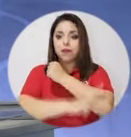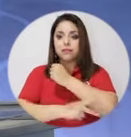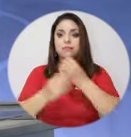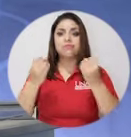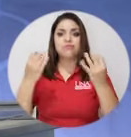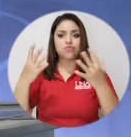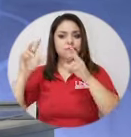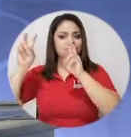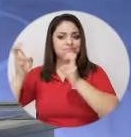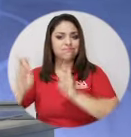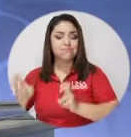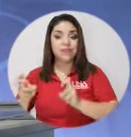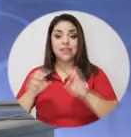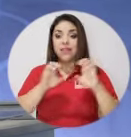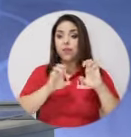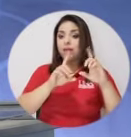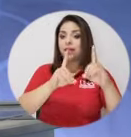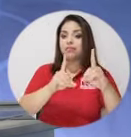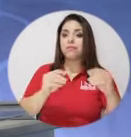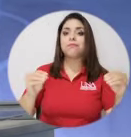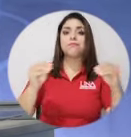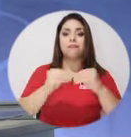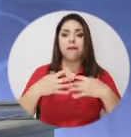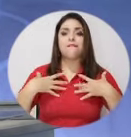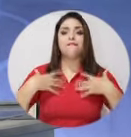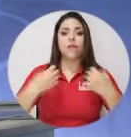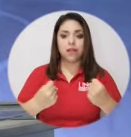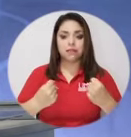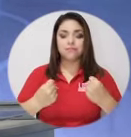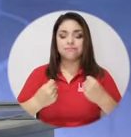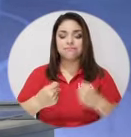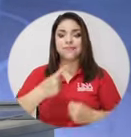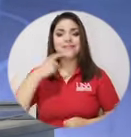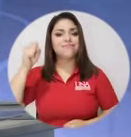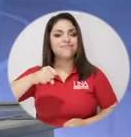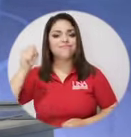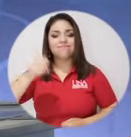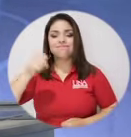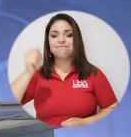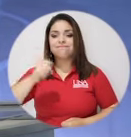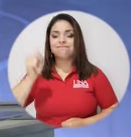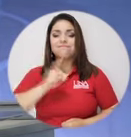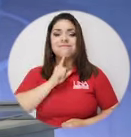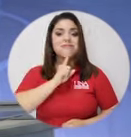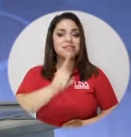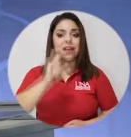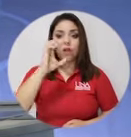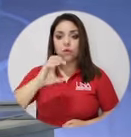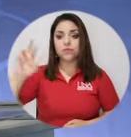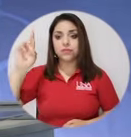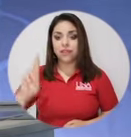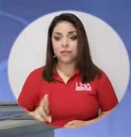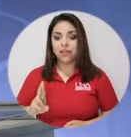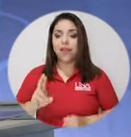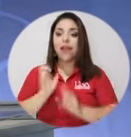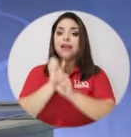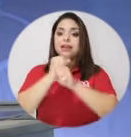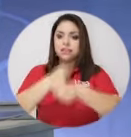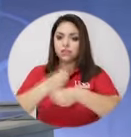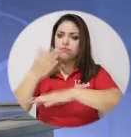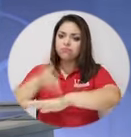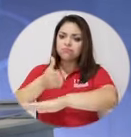con mucha fuerza. Así es. Costa Rica, si bien es cierto, hizo avances